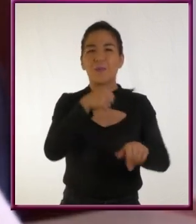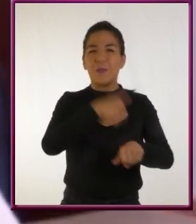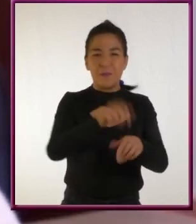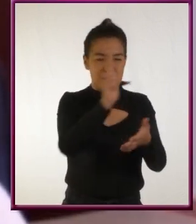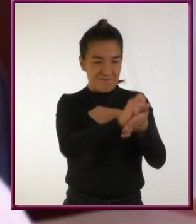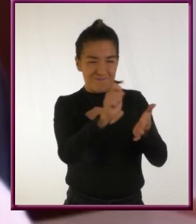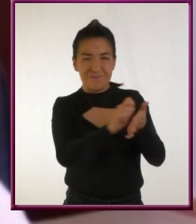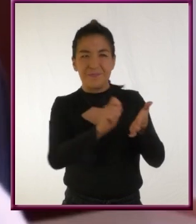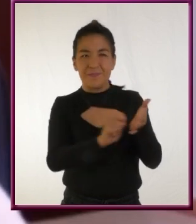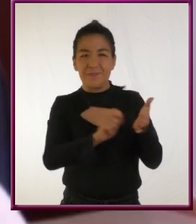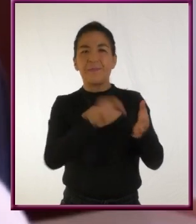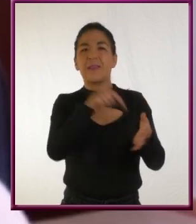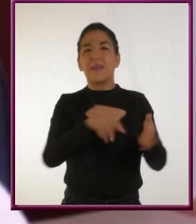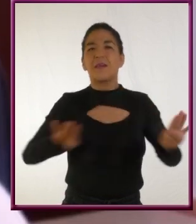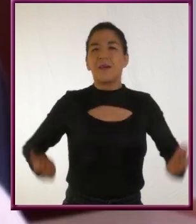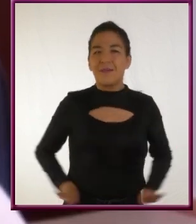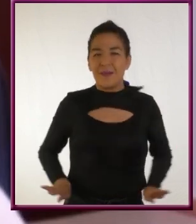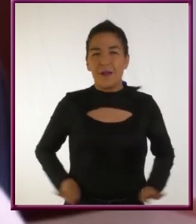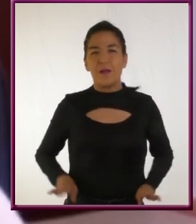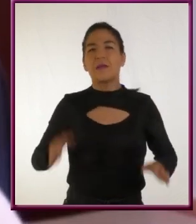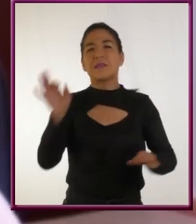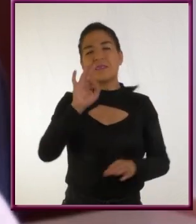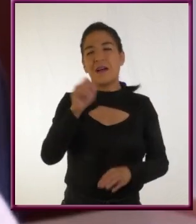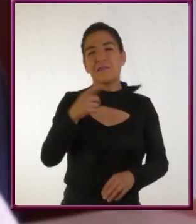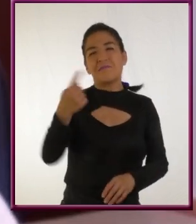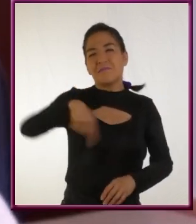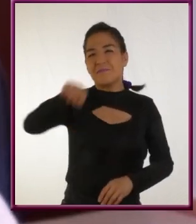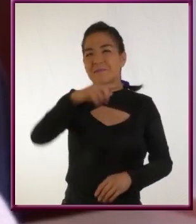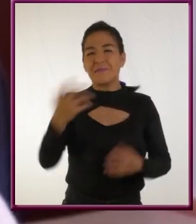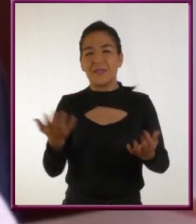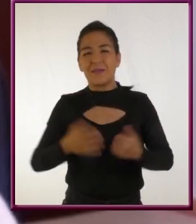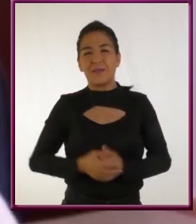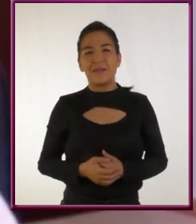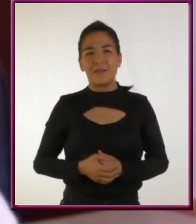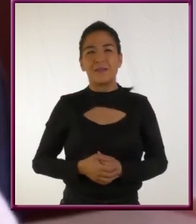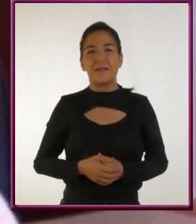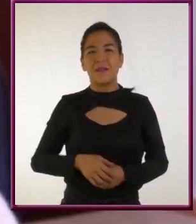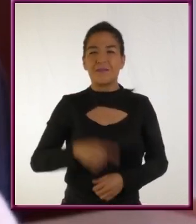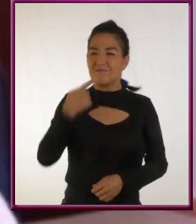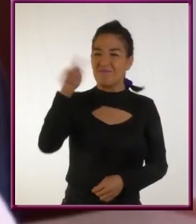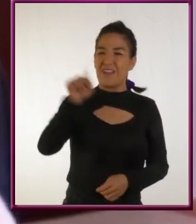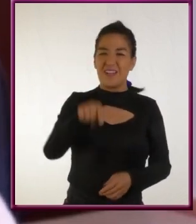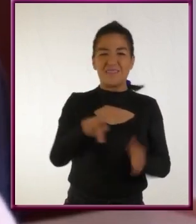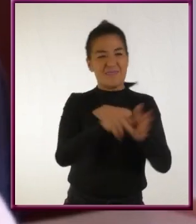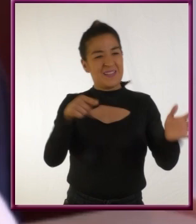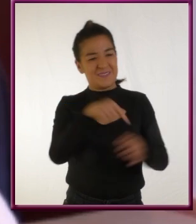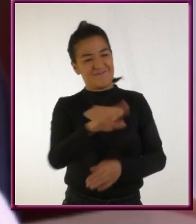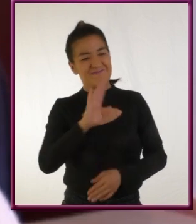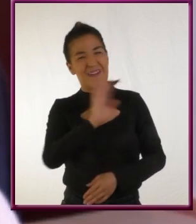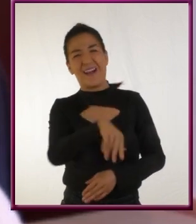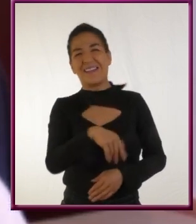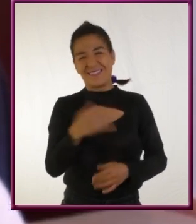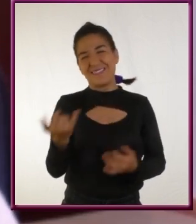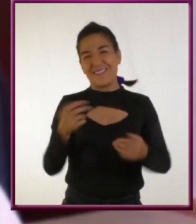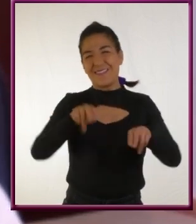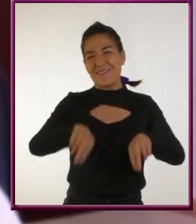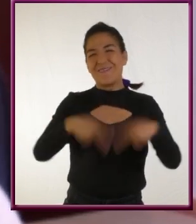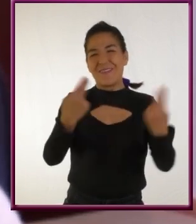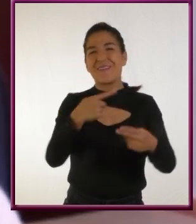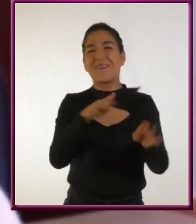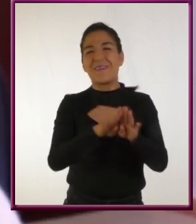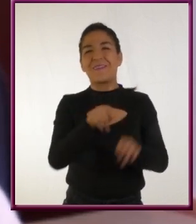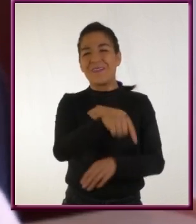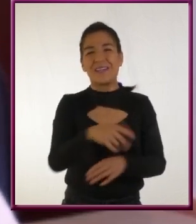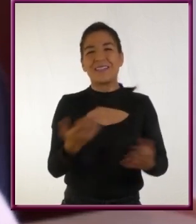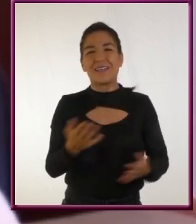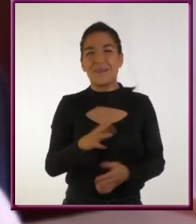Y entonces nos evitamos el problema de que demanda el periódico. De